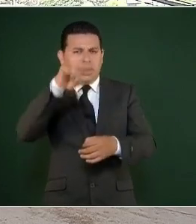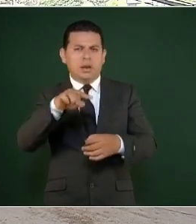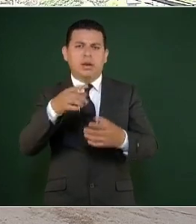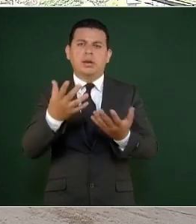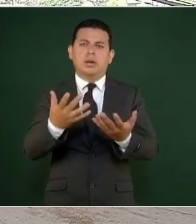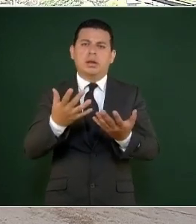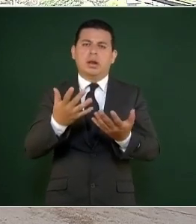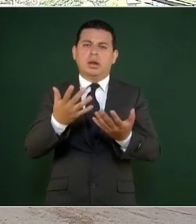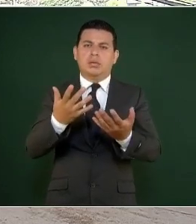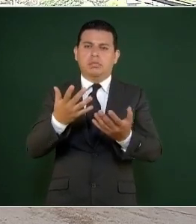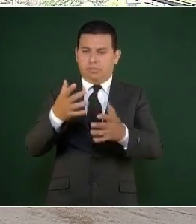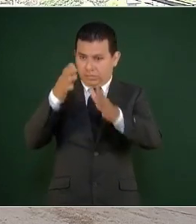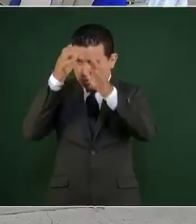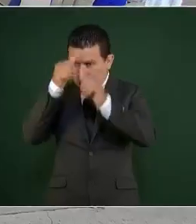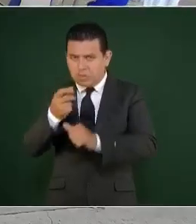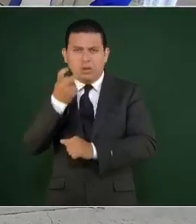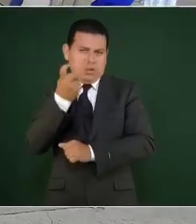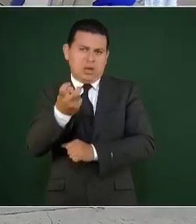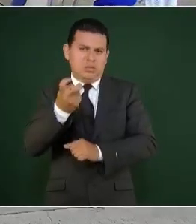ya se pusieron de acuerdo.